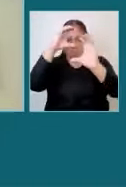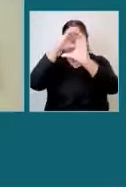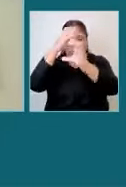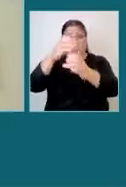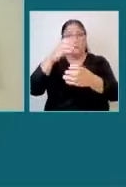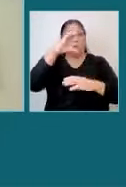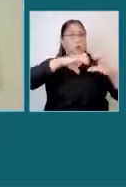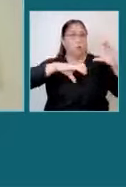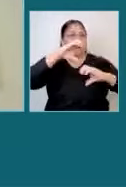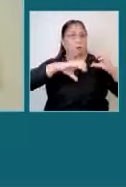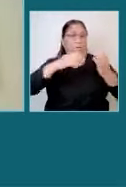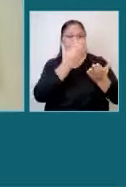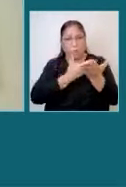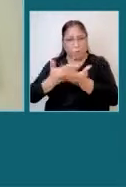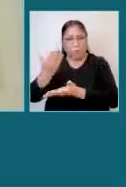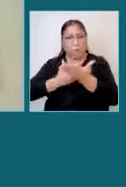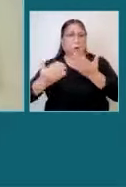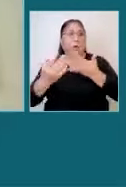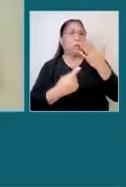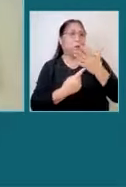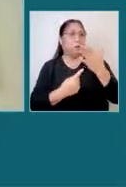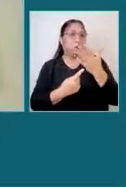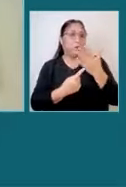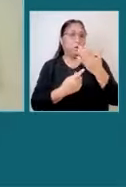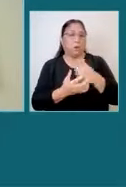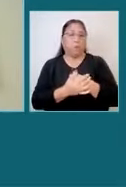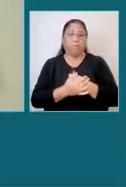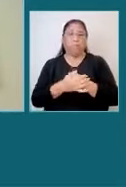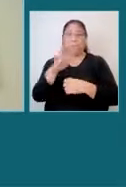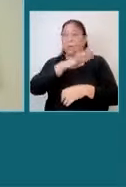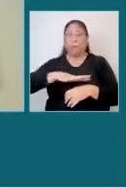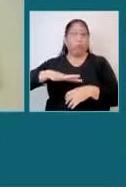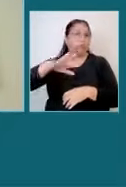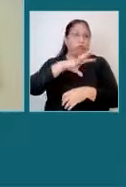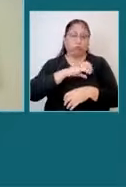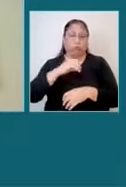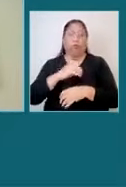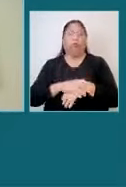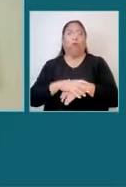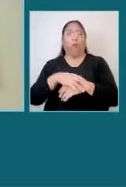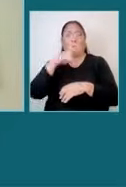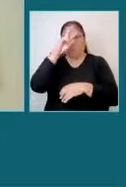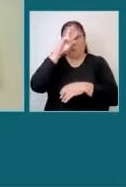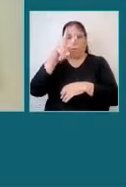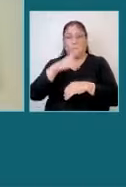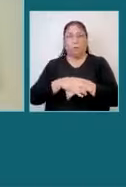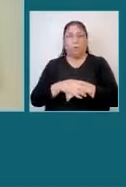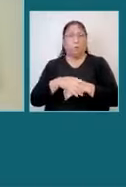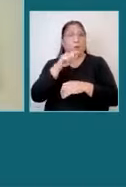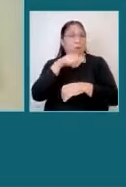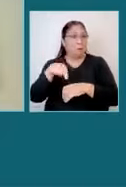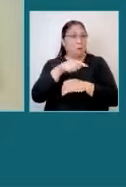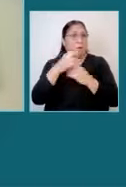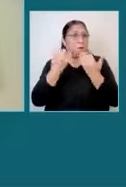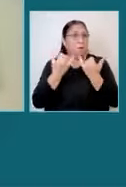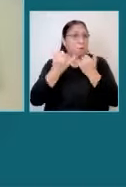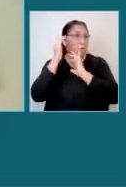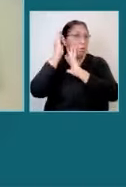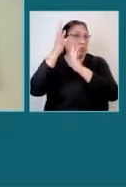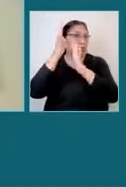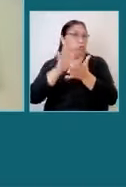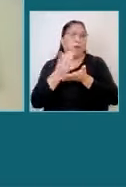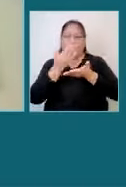científico y la transferencia tecnológica en todos los sectores del país. Espacios como este contribuyen a que